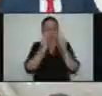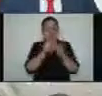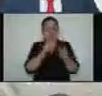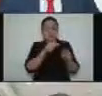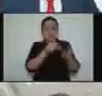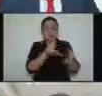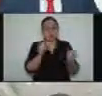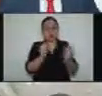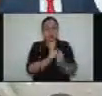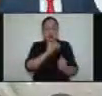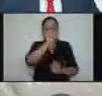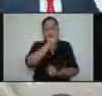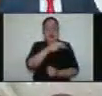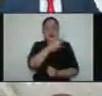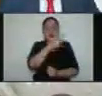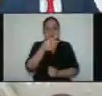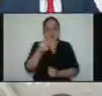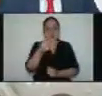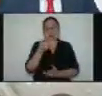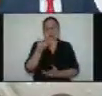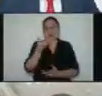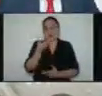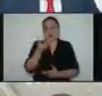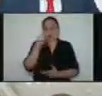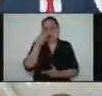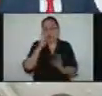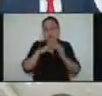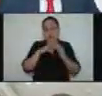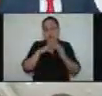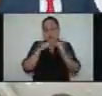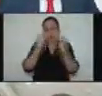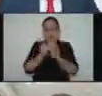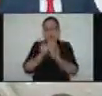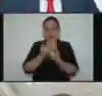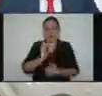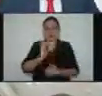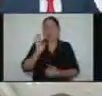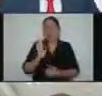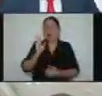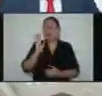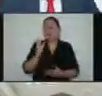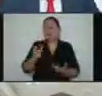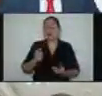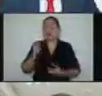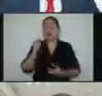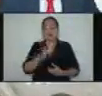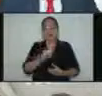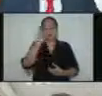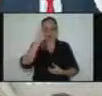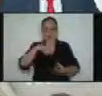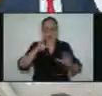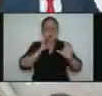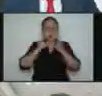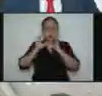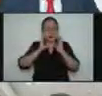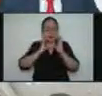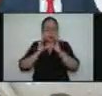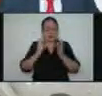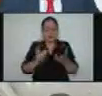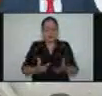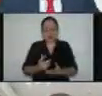hashtag, pues que se usan ya como una manera de comunicarse, tienen un